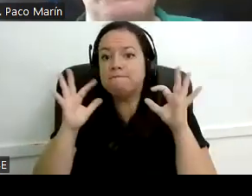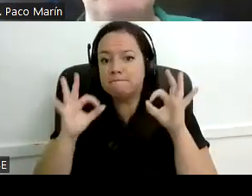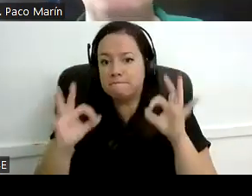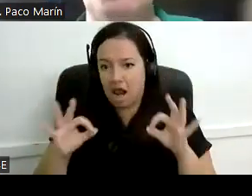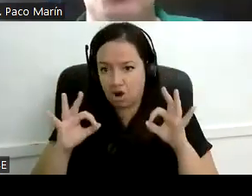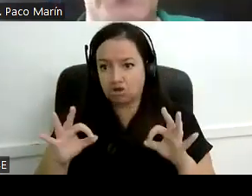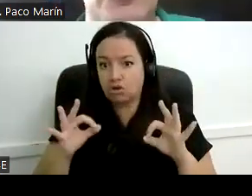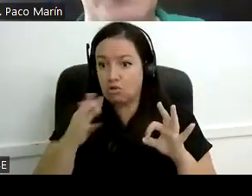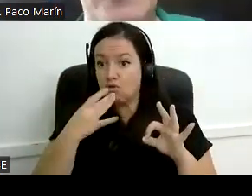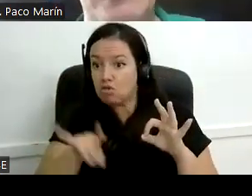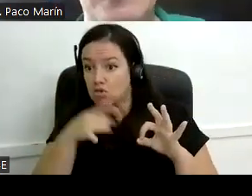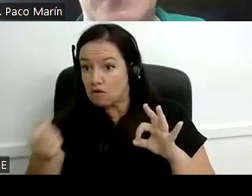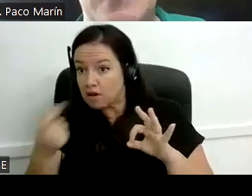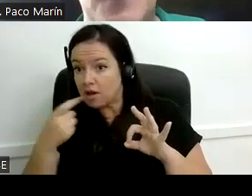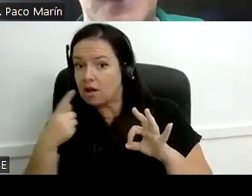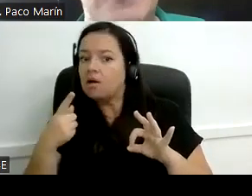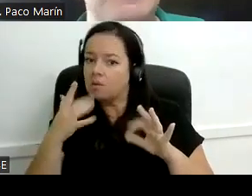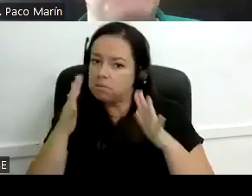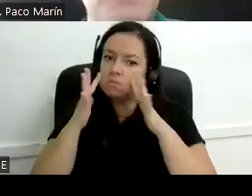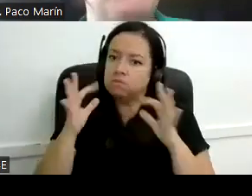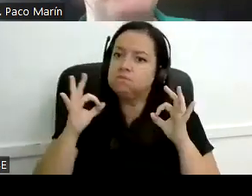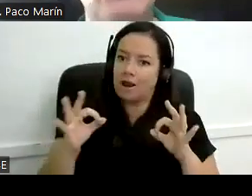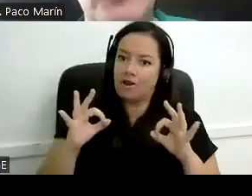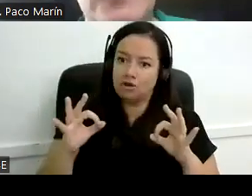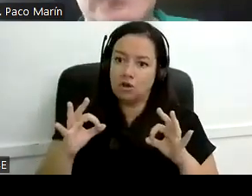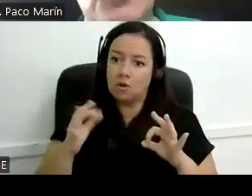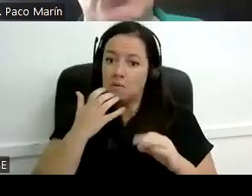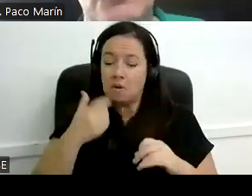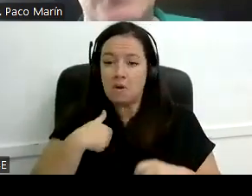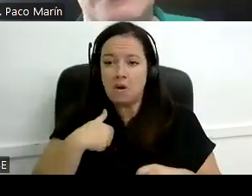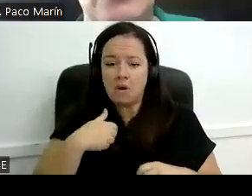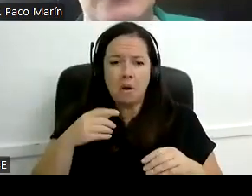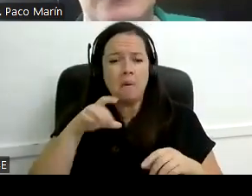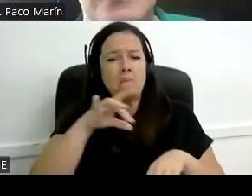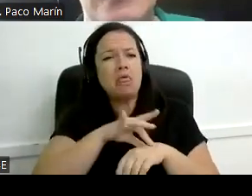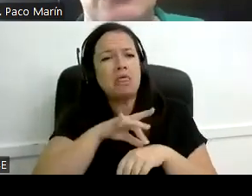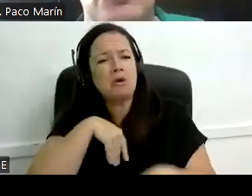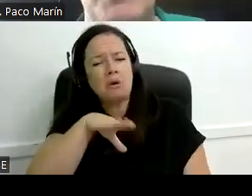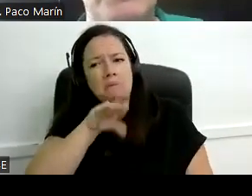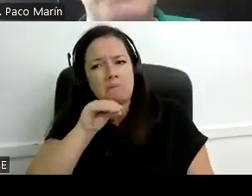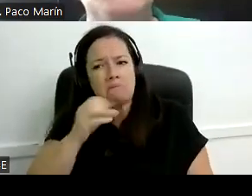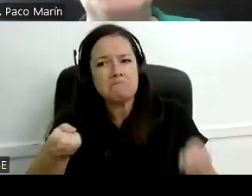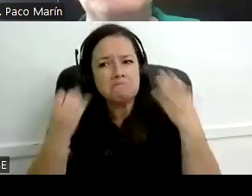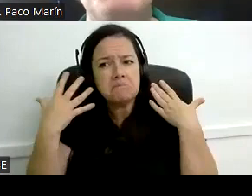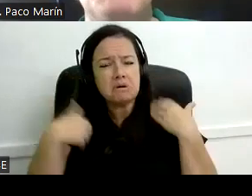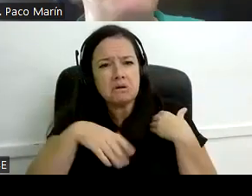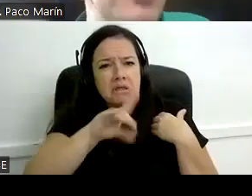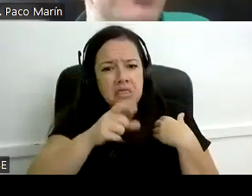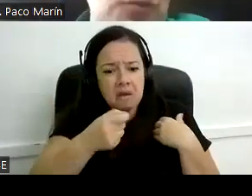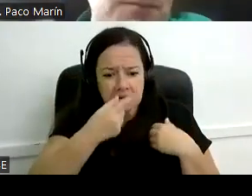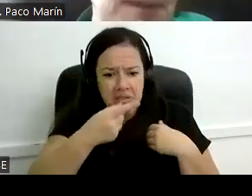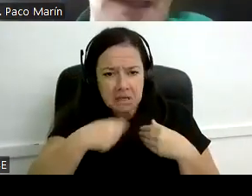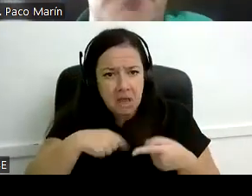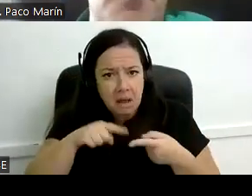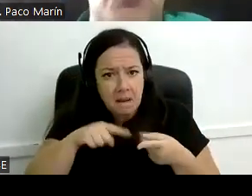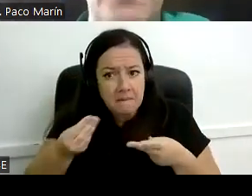dosis que utilizas es mucho mayor de la necesaria. Bien porque no te hayas entendido con el sanitario que te los ha prescrito, bien porque